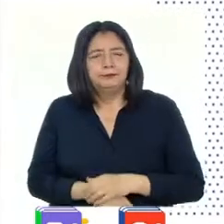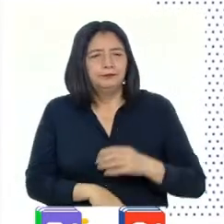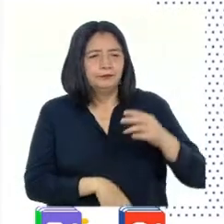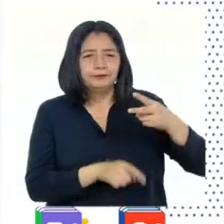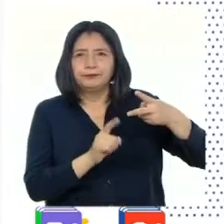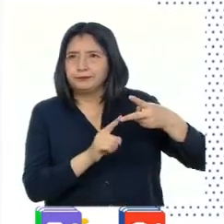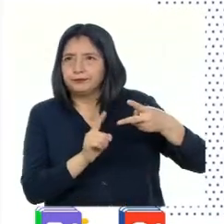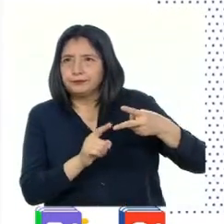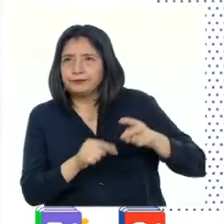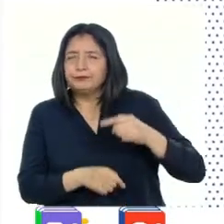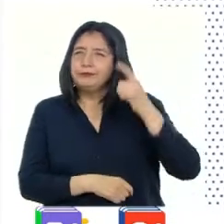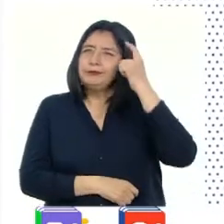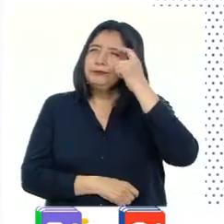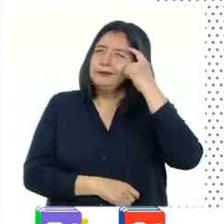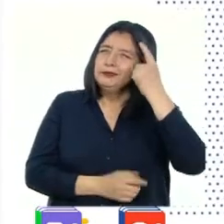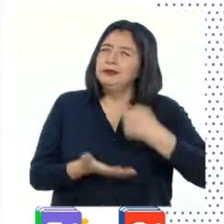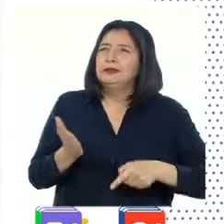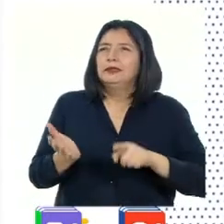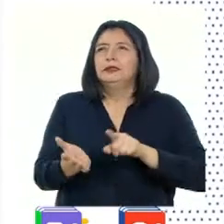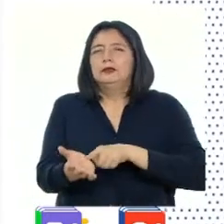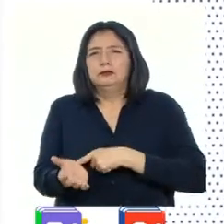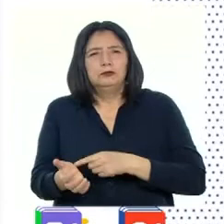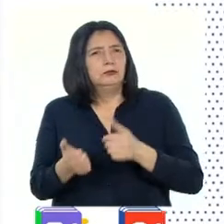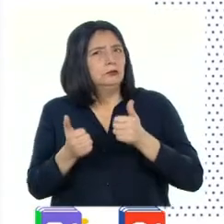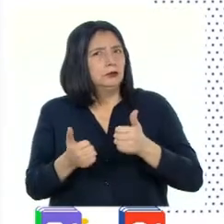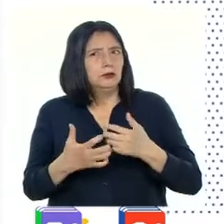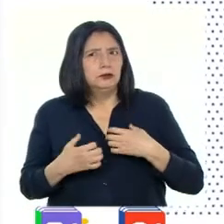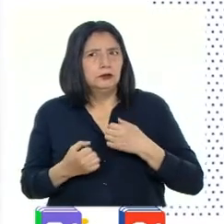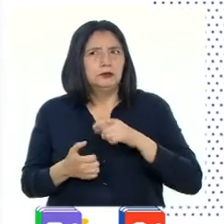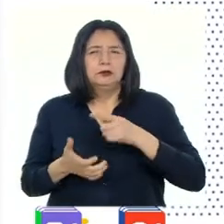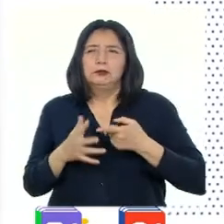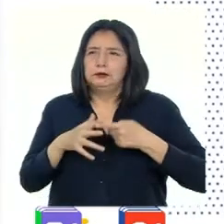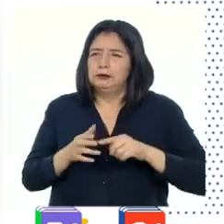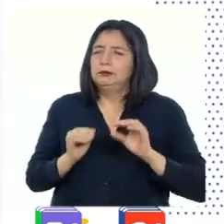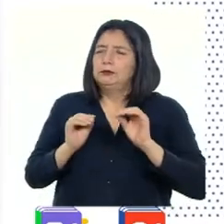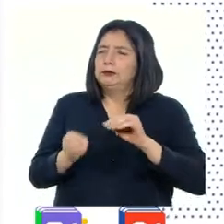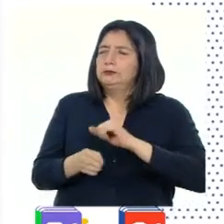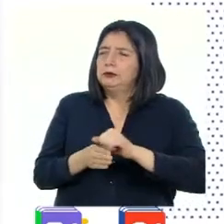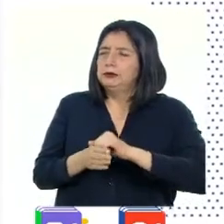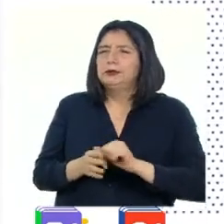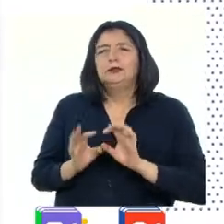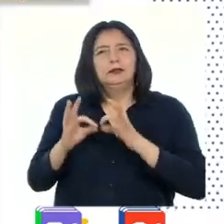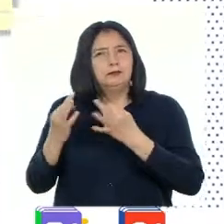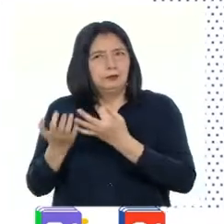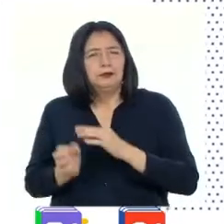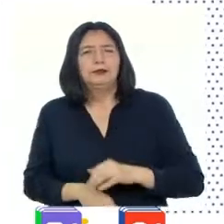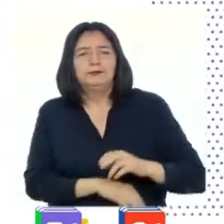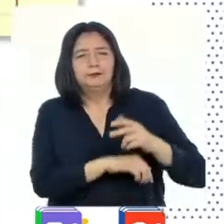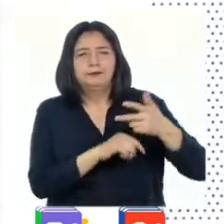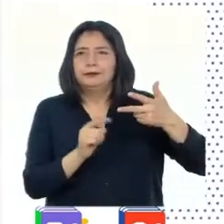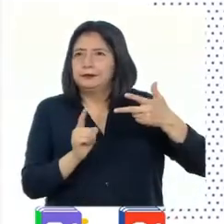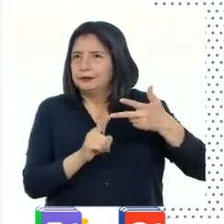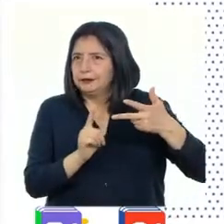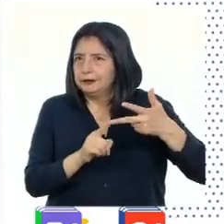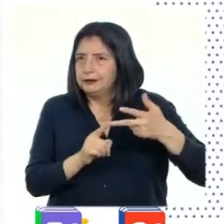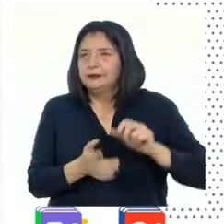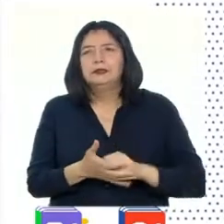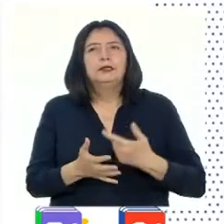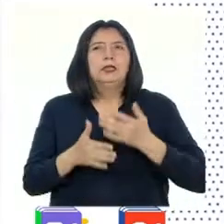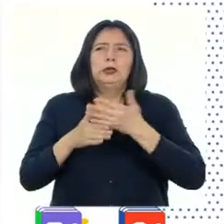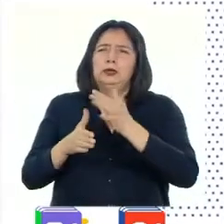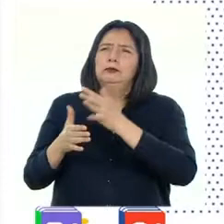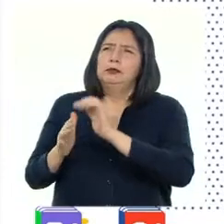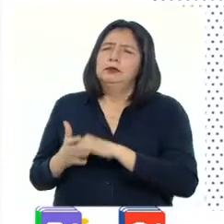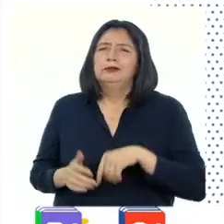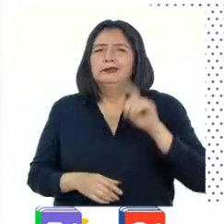la segunda, reflexionamos sobre los hábitos saludables que hemos empezado a practicar con nuestra familia. Después